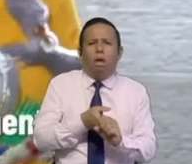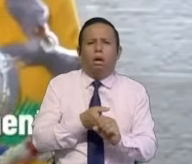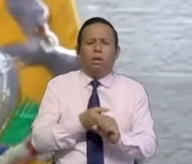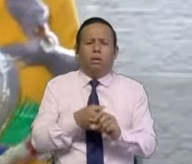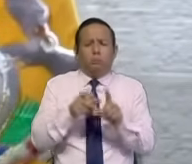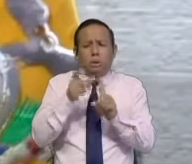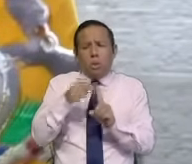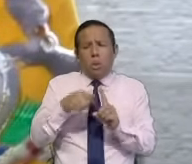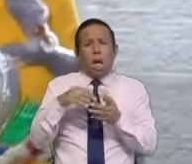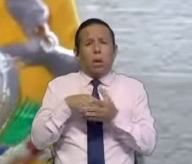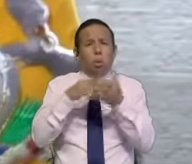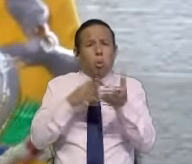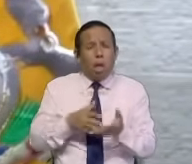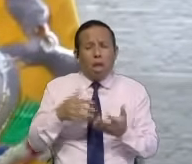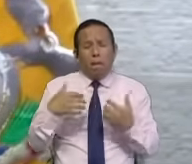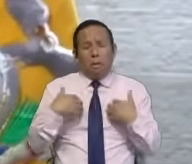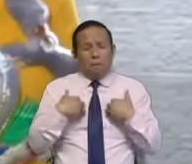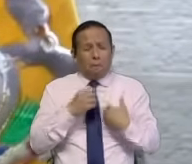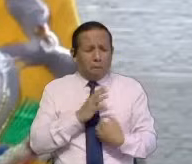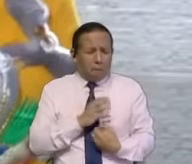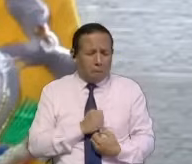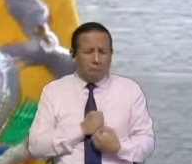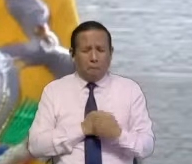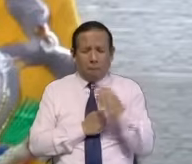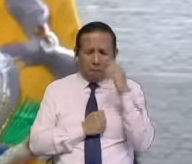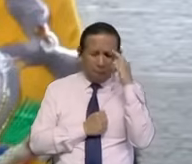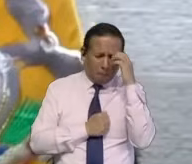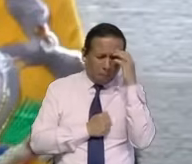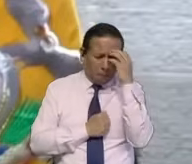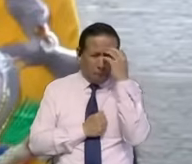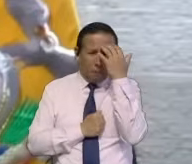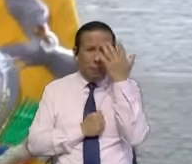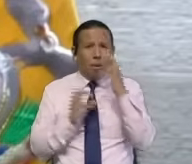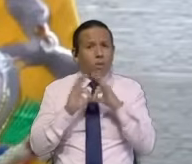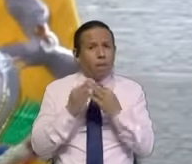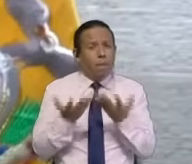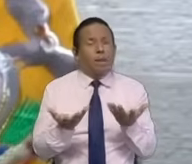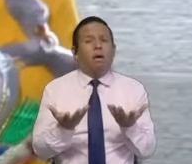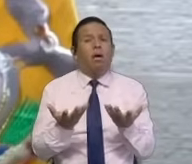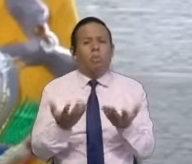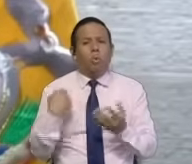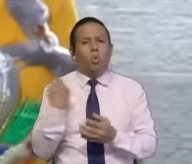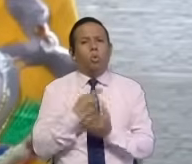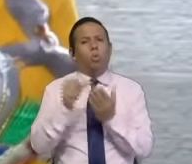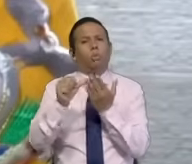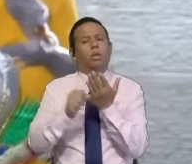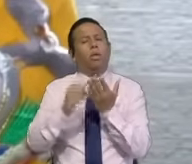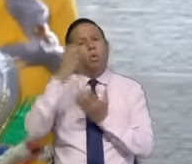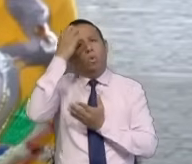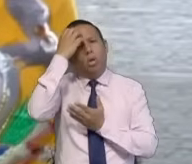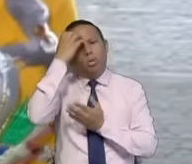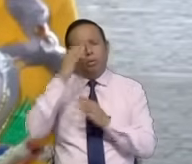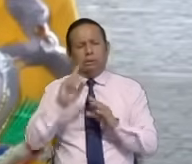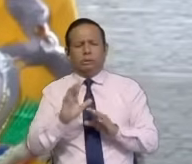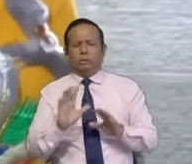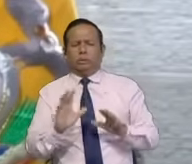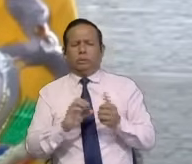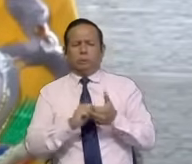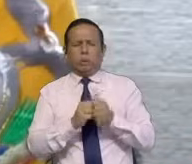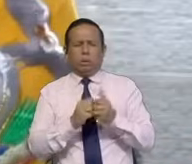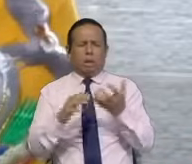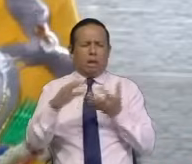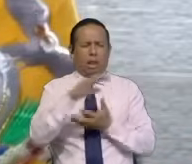estudiante, afecta a la familia, y nosotros desde el Ministerio de Educación queremos evitar estos